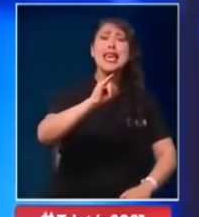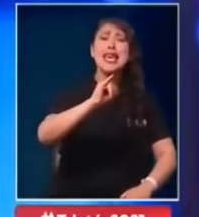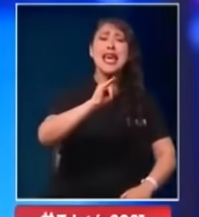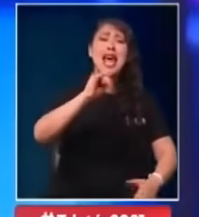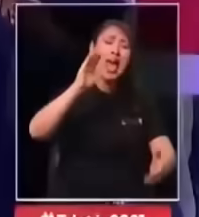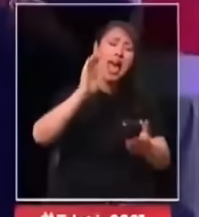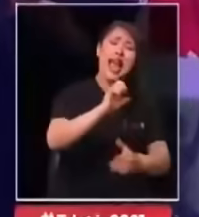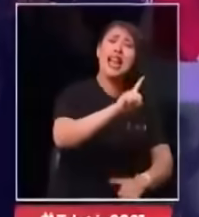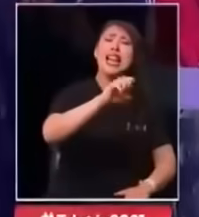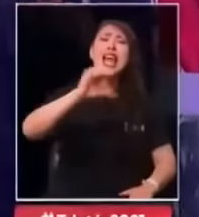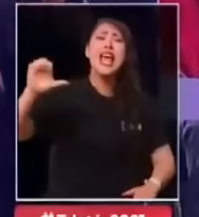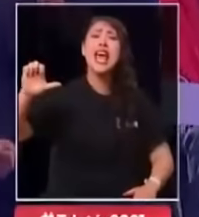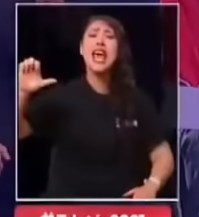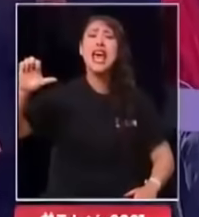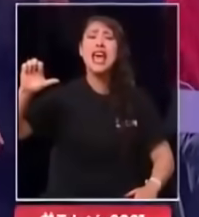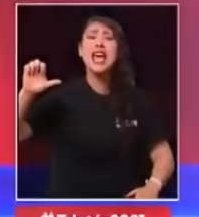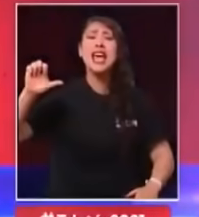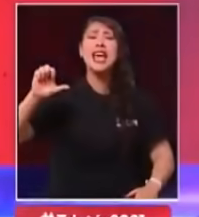¡Chile!